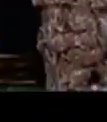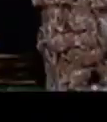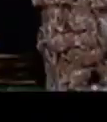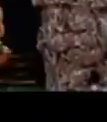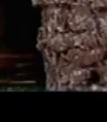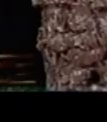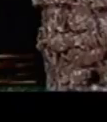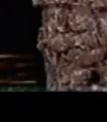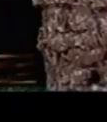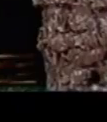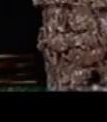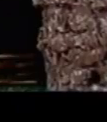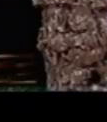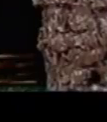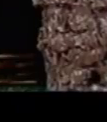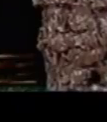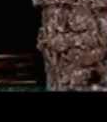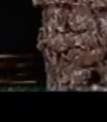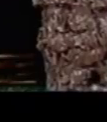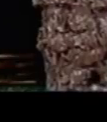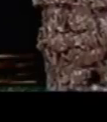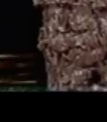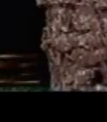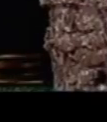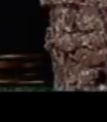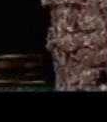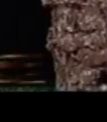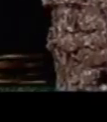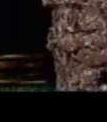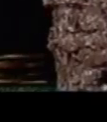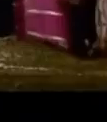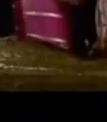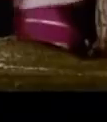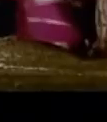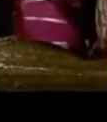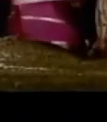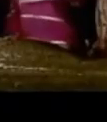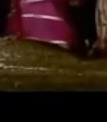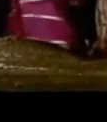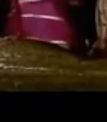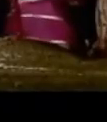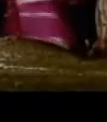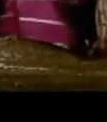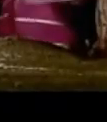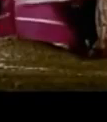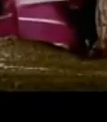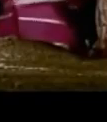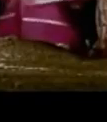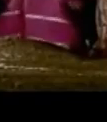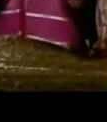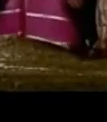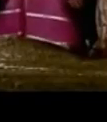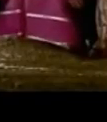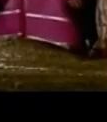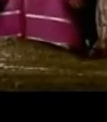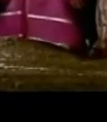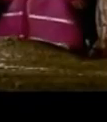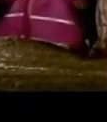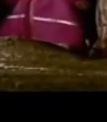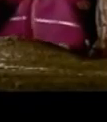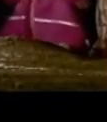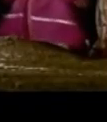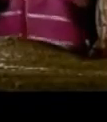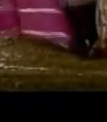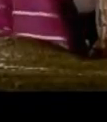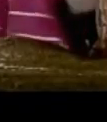qué vas a hacer? No iré. Bueno. Iré. Ah. Permitiré que me vea. Ya, si a ti